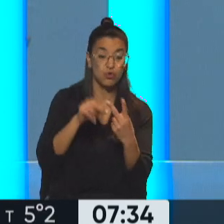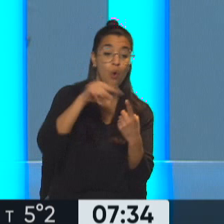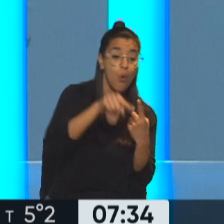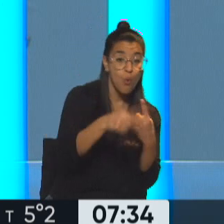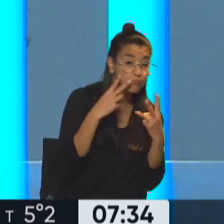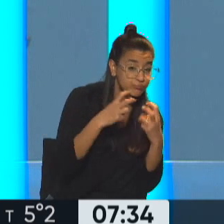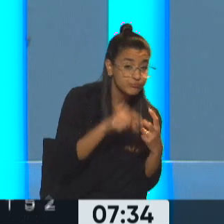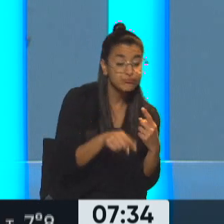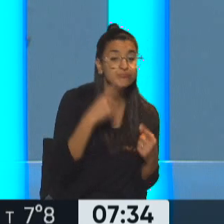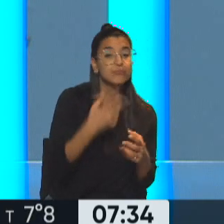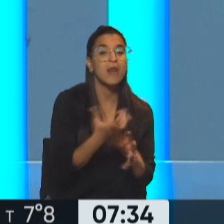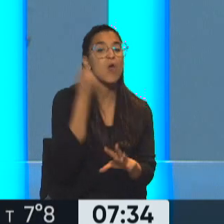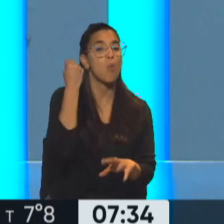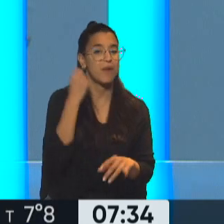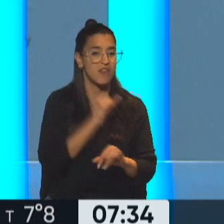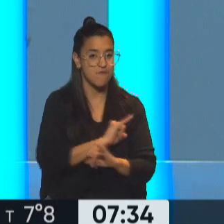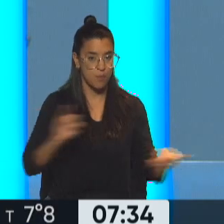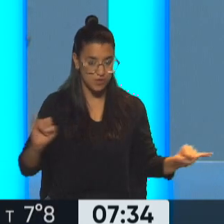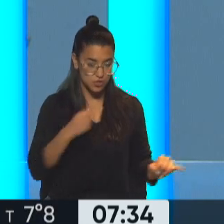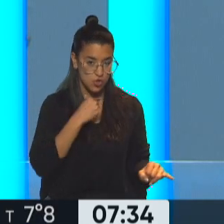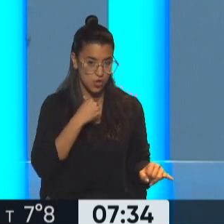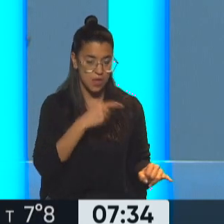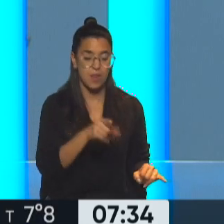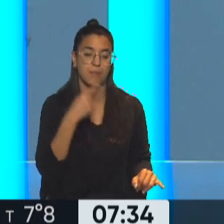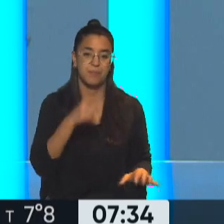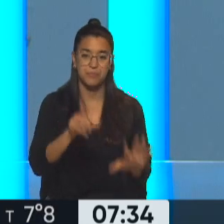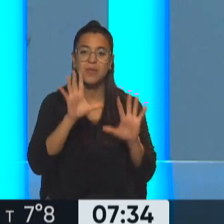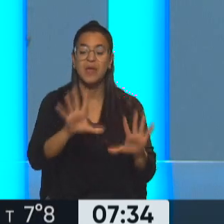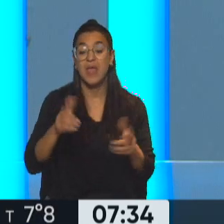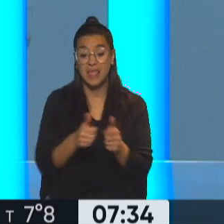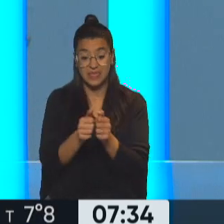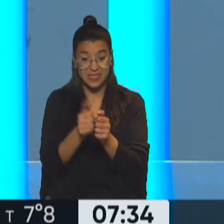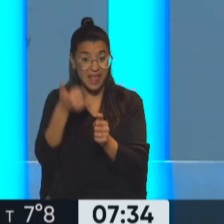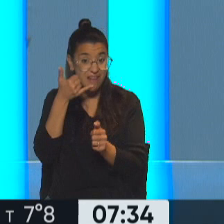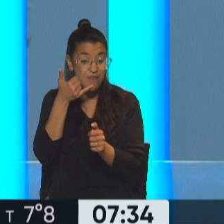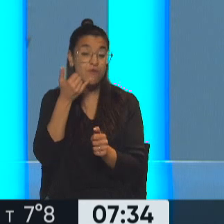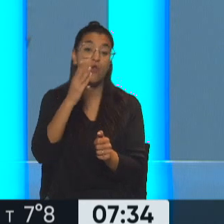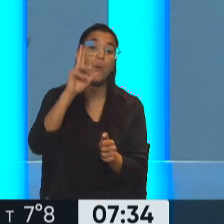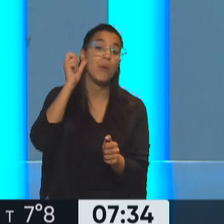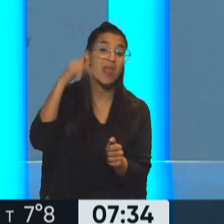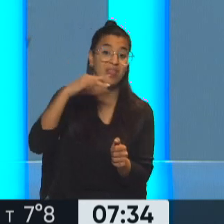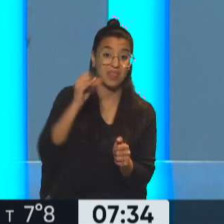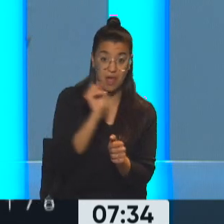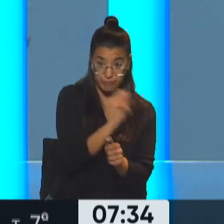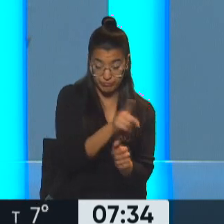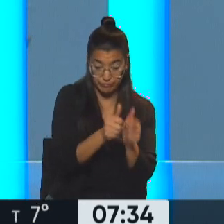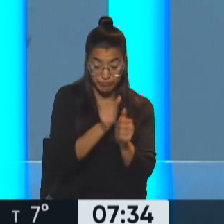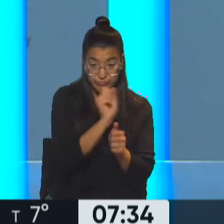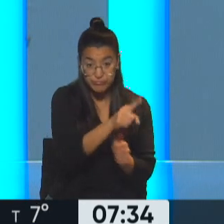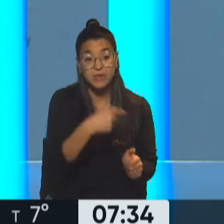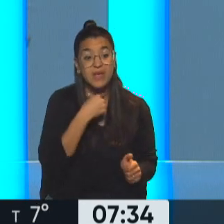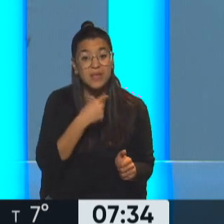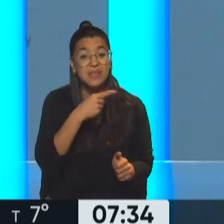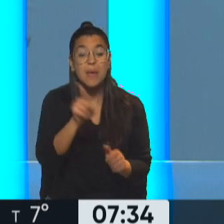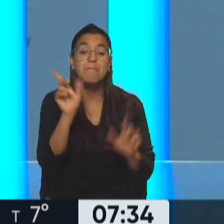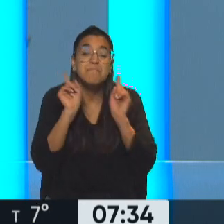que ver con la posibilidad de recuperar la información, para que te des una idea. Con el teléfono de Brenda Uliarte, con el que se intentó